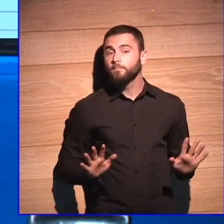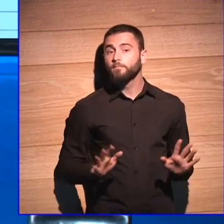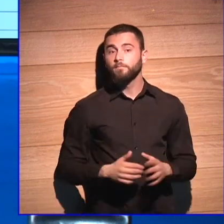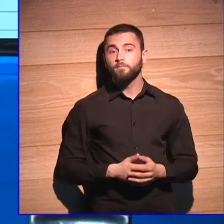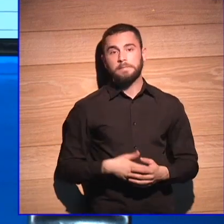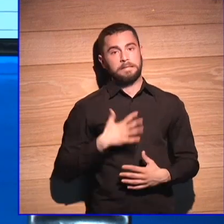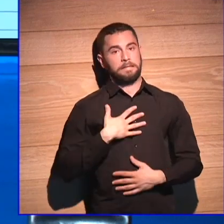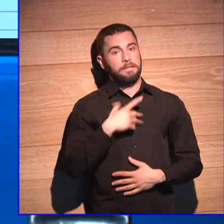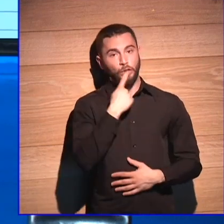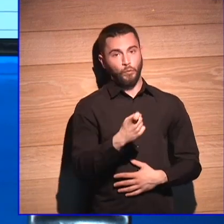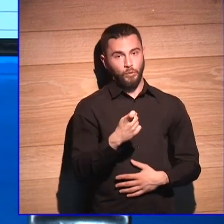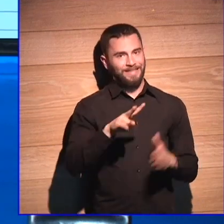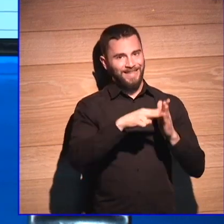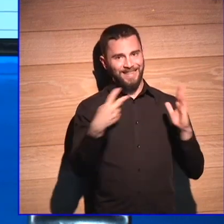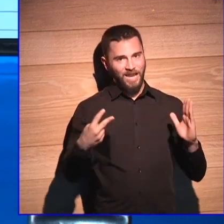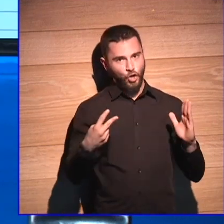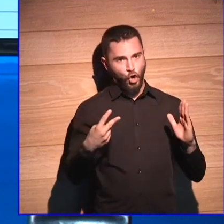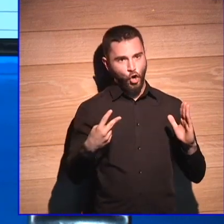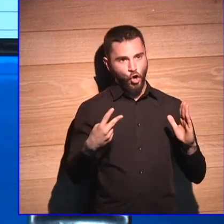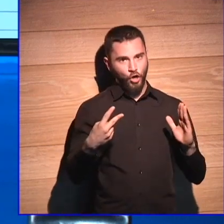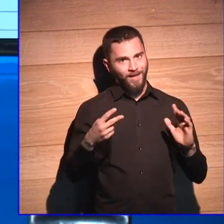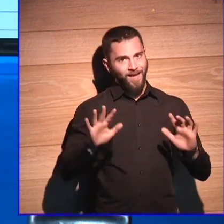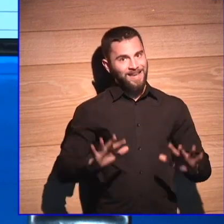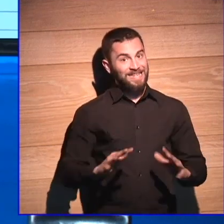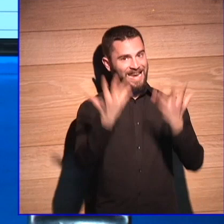Me cuesta un poco, ¿eh? La tecnología se me revela.